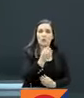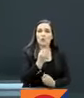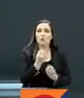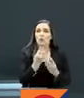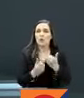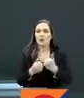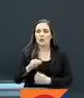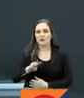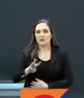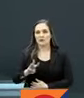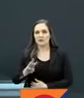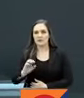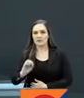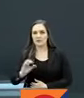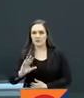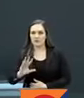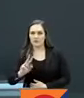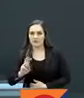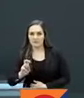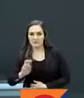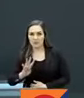telefónico